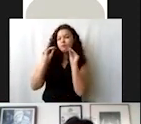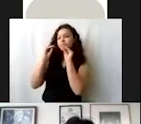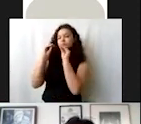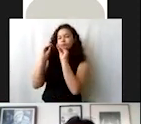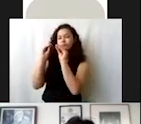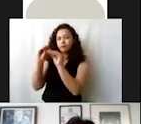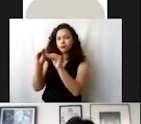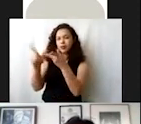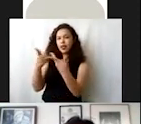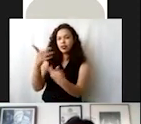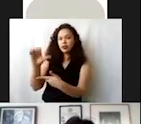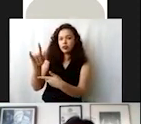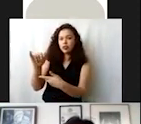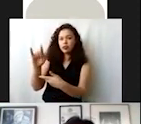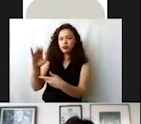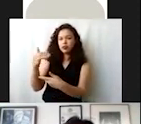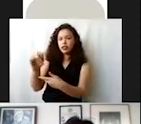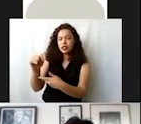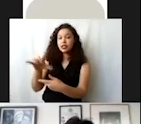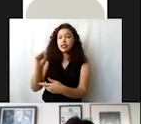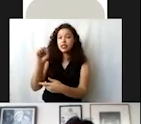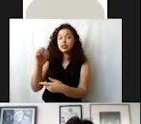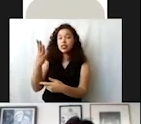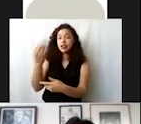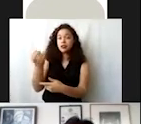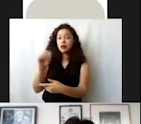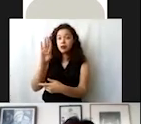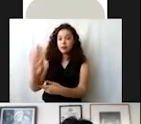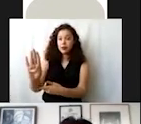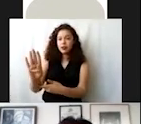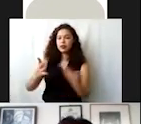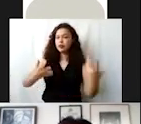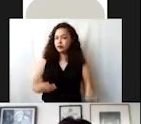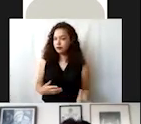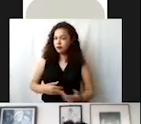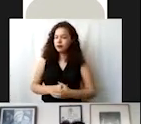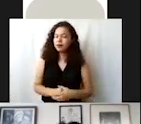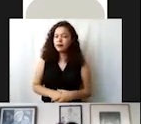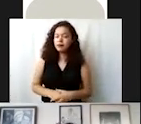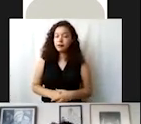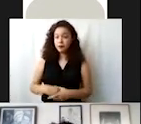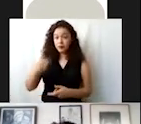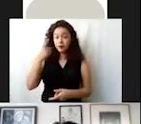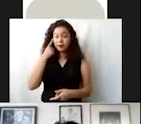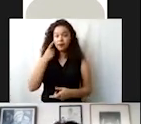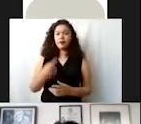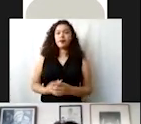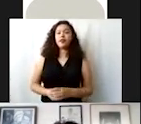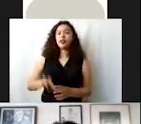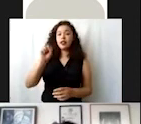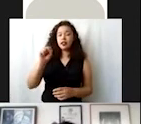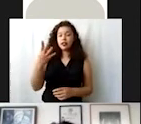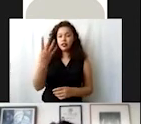los contribuyentes que están en el 69B, ¿sí? Fíjense, los del